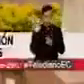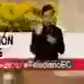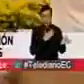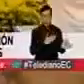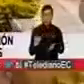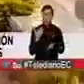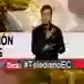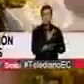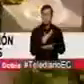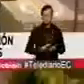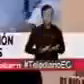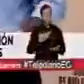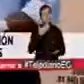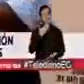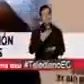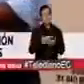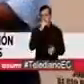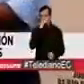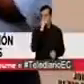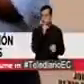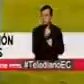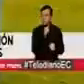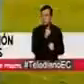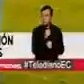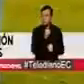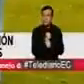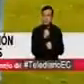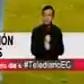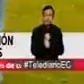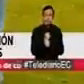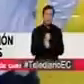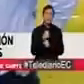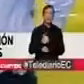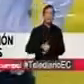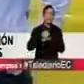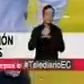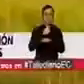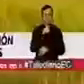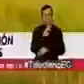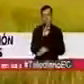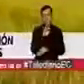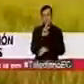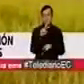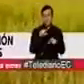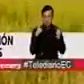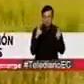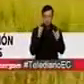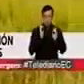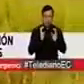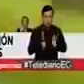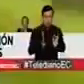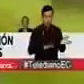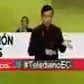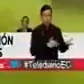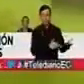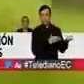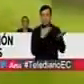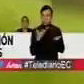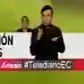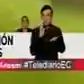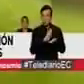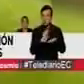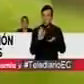El primer mandatario agradeció además el trabajo de la Fuerza de Tarea Conjunta que lidera Jorge Huatet para retirar a los fallecidos en Guayaquil y